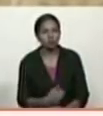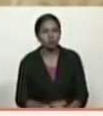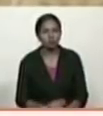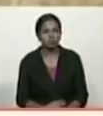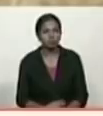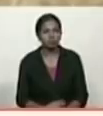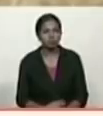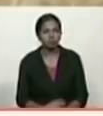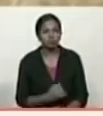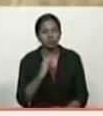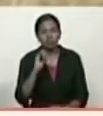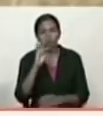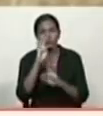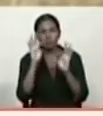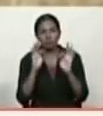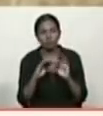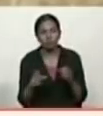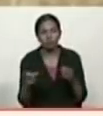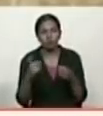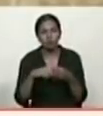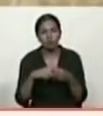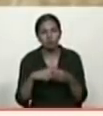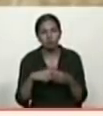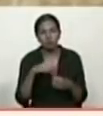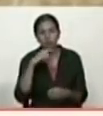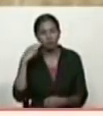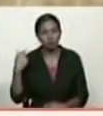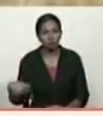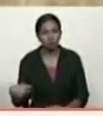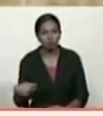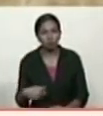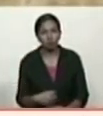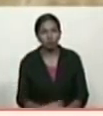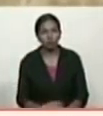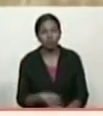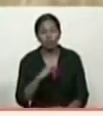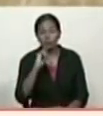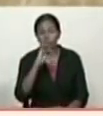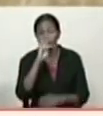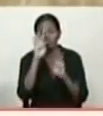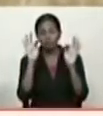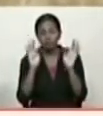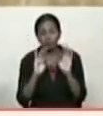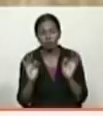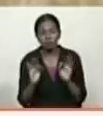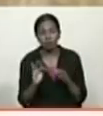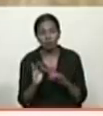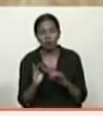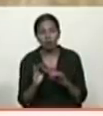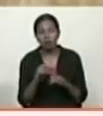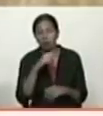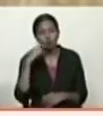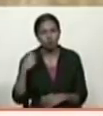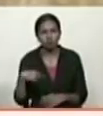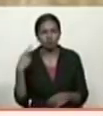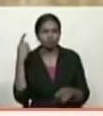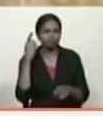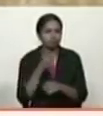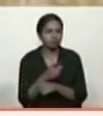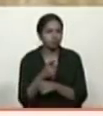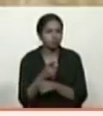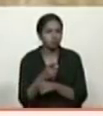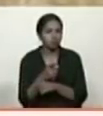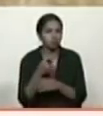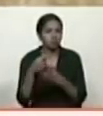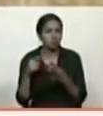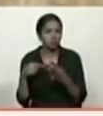con estas alianzas entre Rusia y Venezuela. Y por otra parte, la Asamblea de la Unión Interparlamentaria, Rusia denunció pues estas acciones